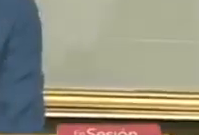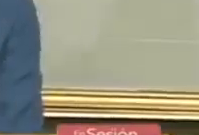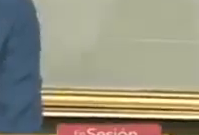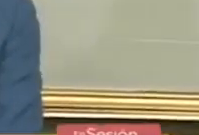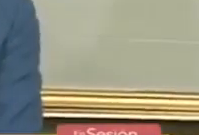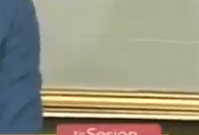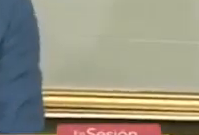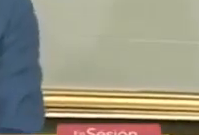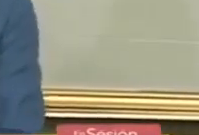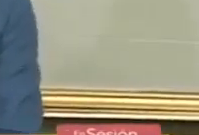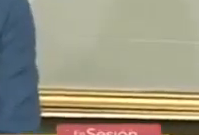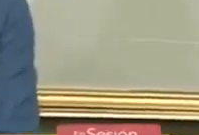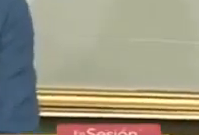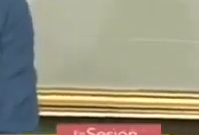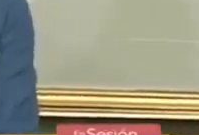sesión.